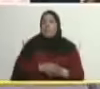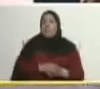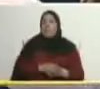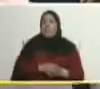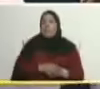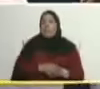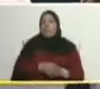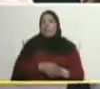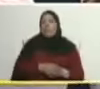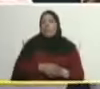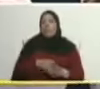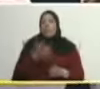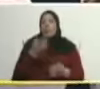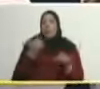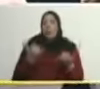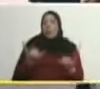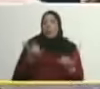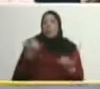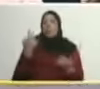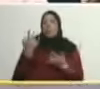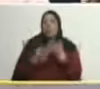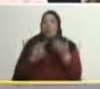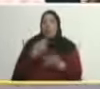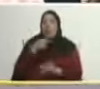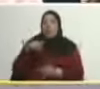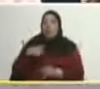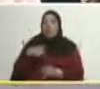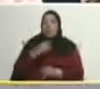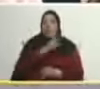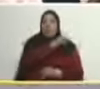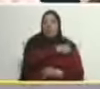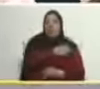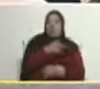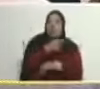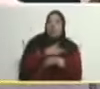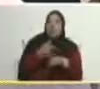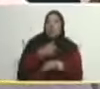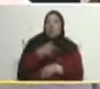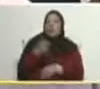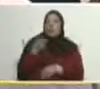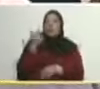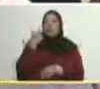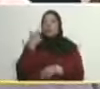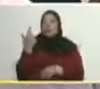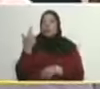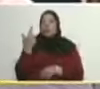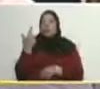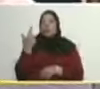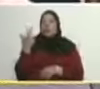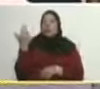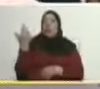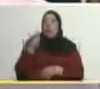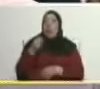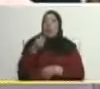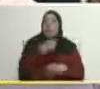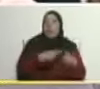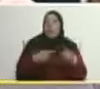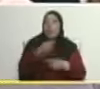I speak on behalf of Estoy hablando my government en nombre de mi gobierno y del pueblo de San Cristóbal y Nieves. Es importante para